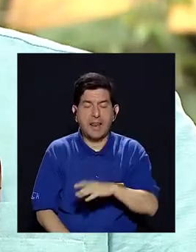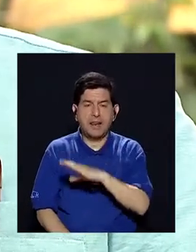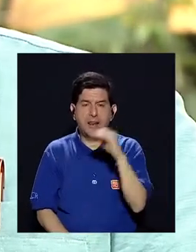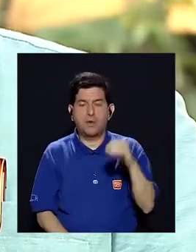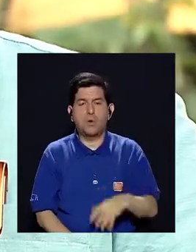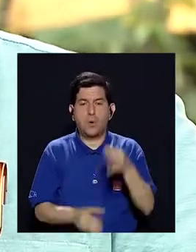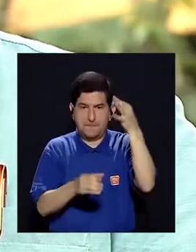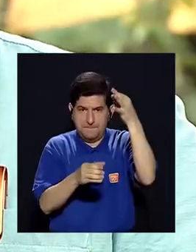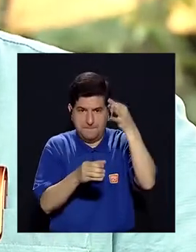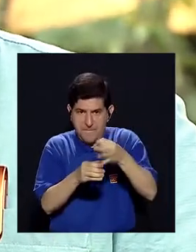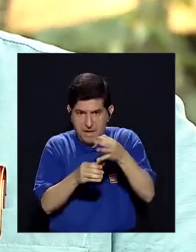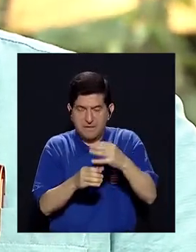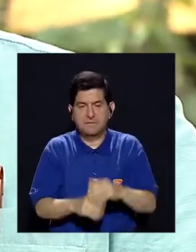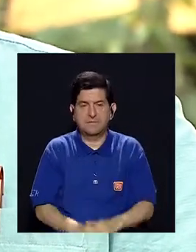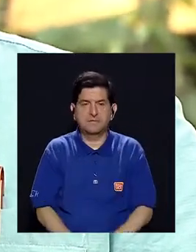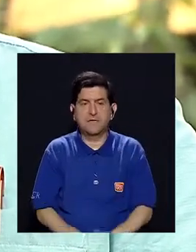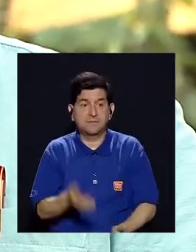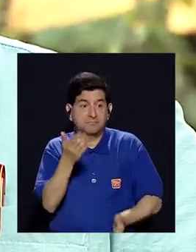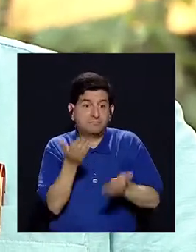Pueden verse que hay pajillas